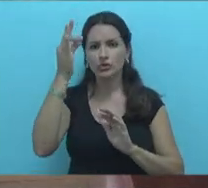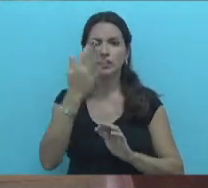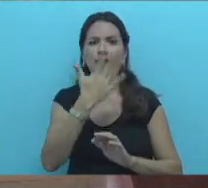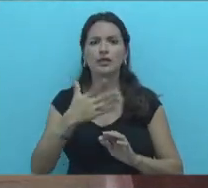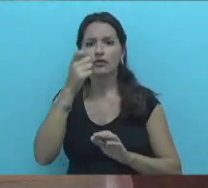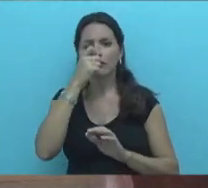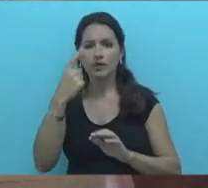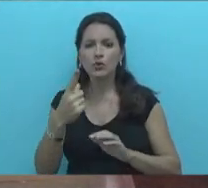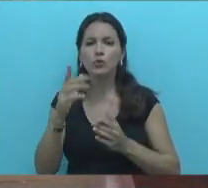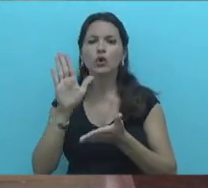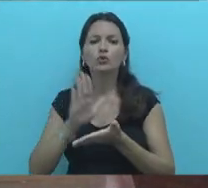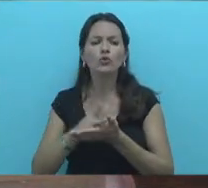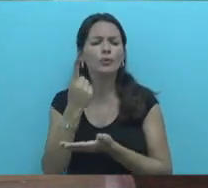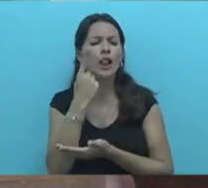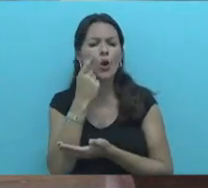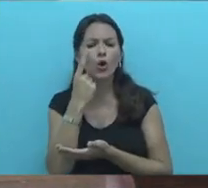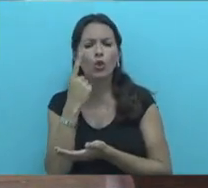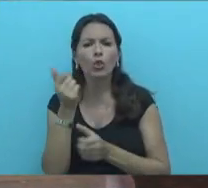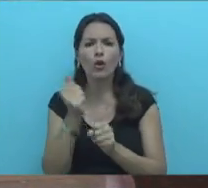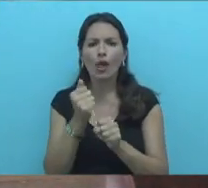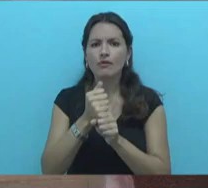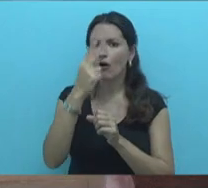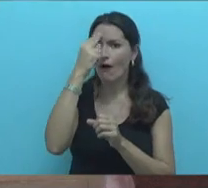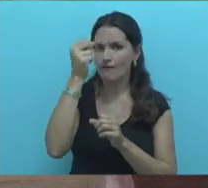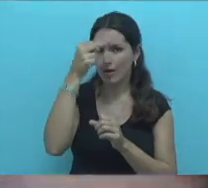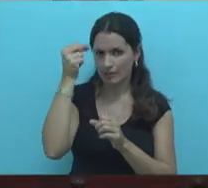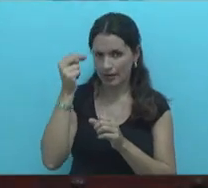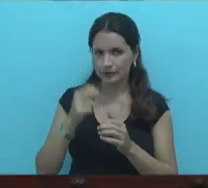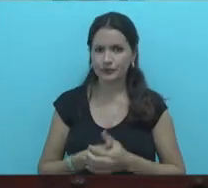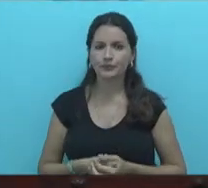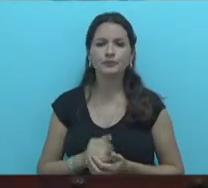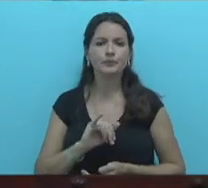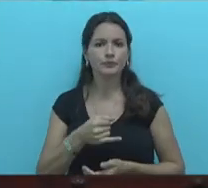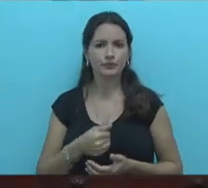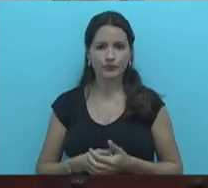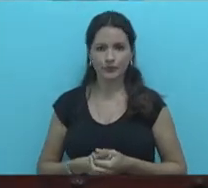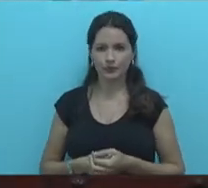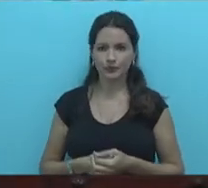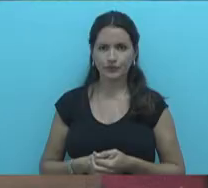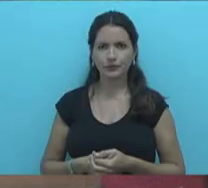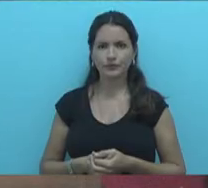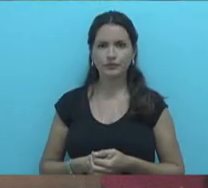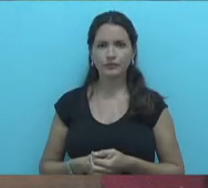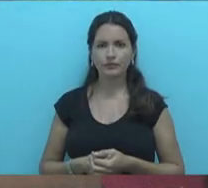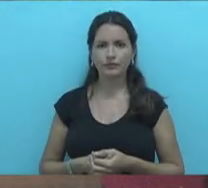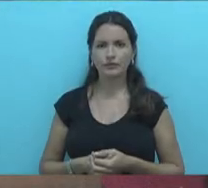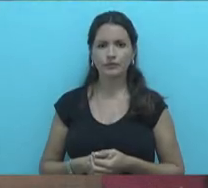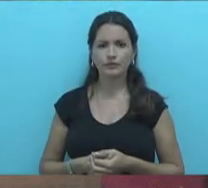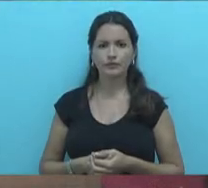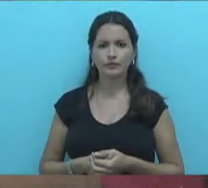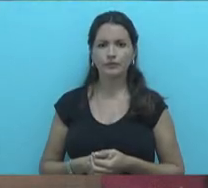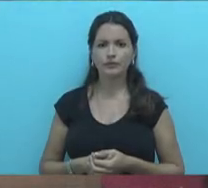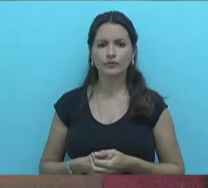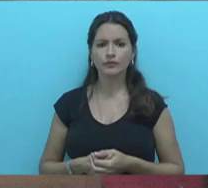profesional de la enfermería. Gracias, diputada. Diputado Gregoret, tiene uso de la palabra. Gracias, señor presidente. A los